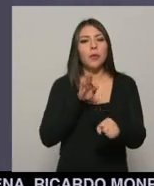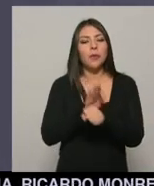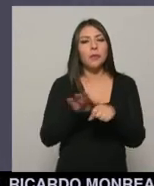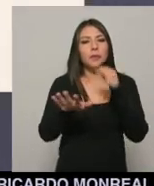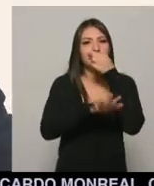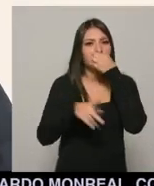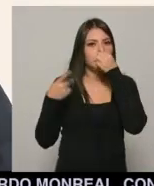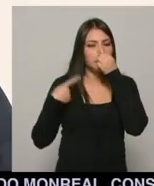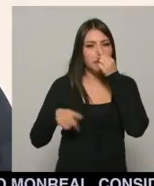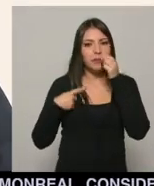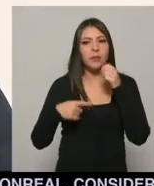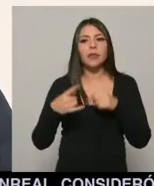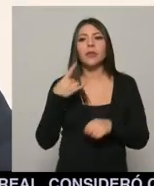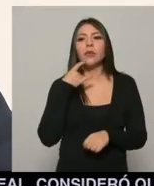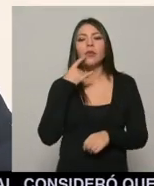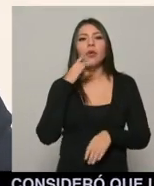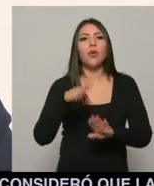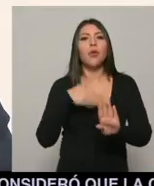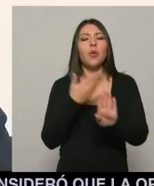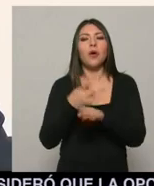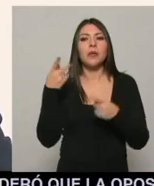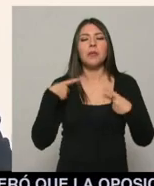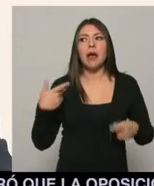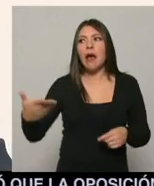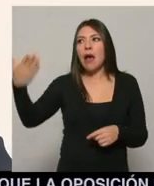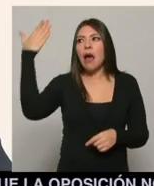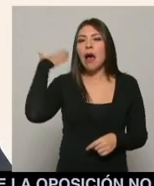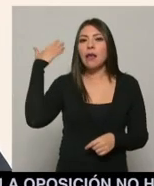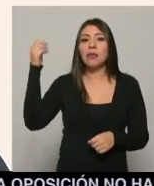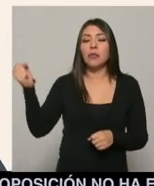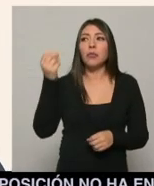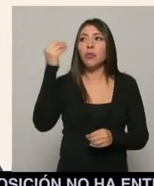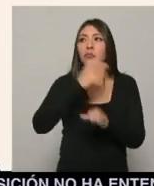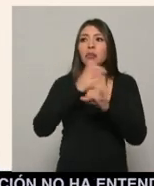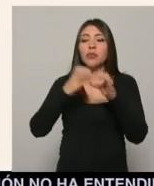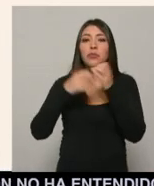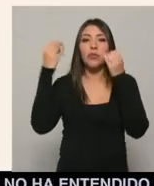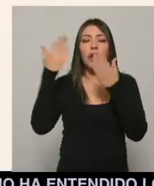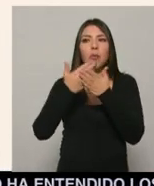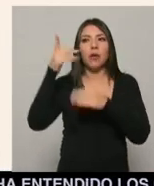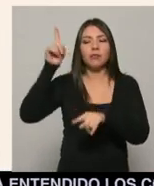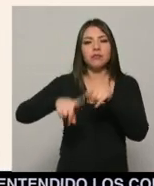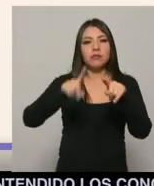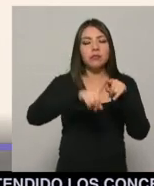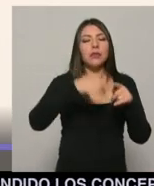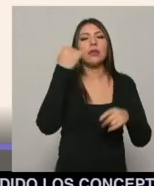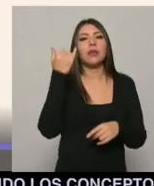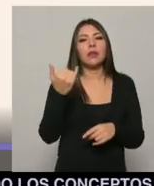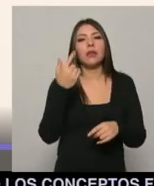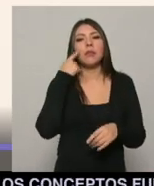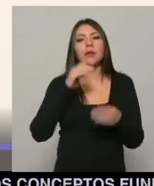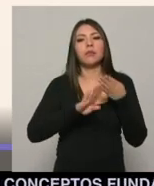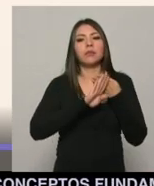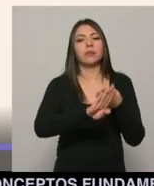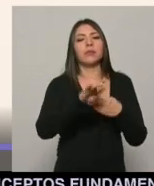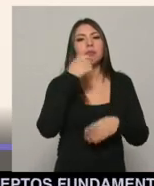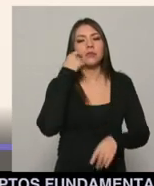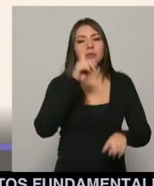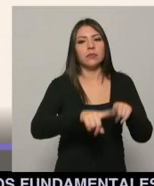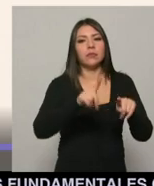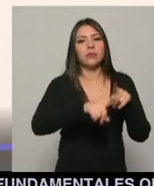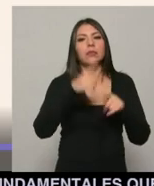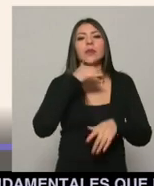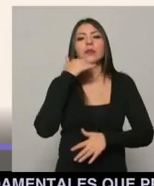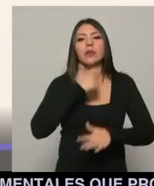lucha contra privilegios que jamás habían eliminado o quitado y en el combate a la corrupción que está dando el gobierno de la República. Por